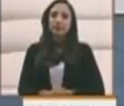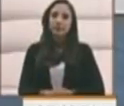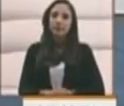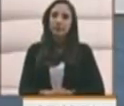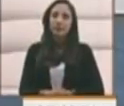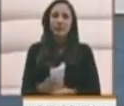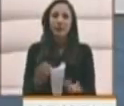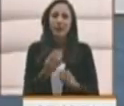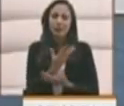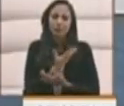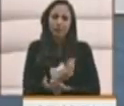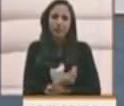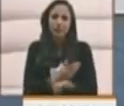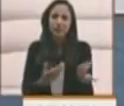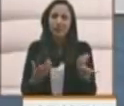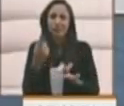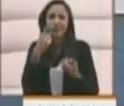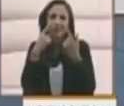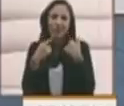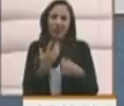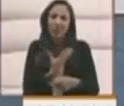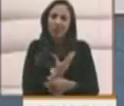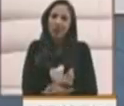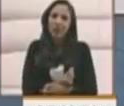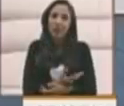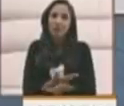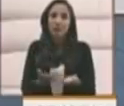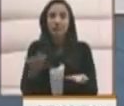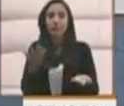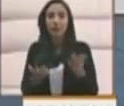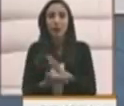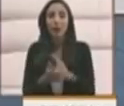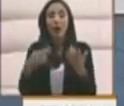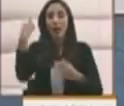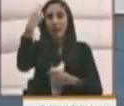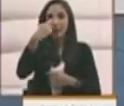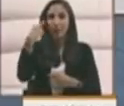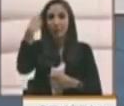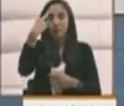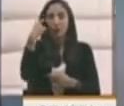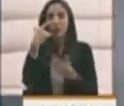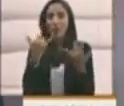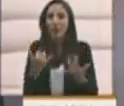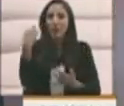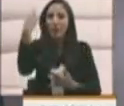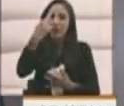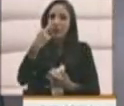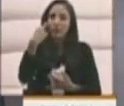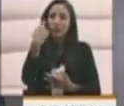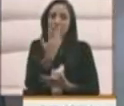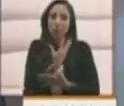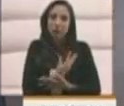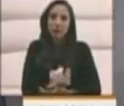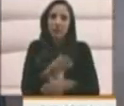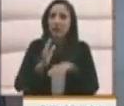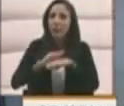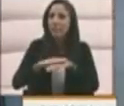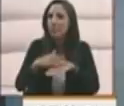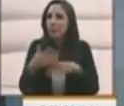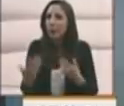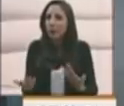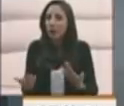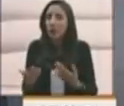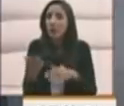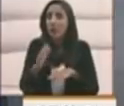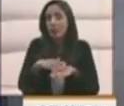mucha tristeza vimos nosotros, y es una primera reflexión que hay que realizar, que hay que hacer, sin duda